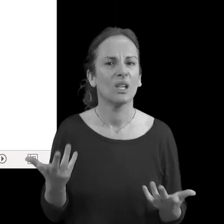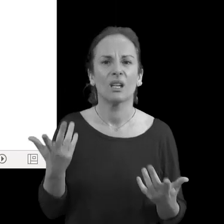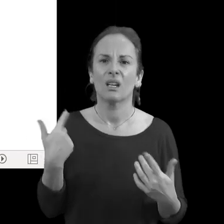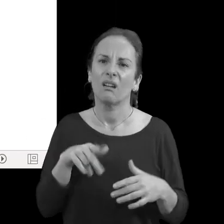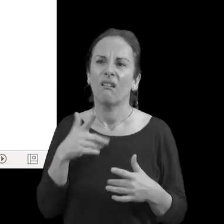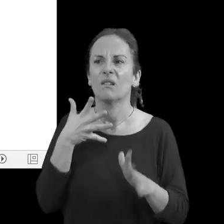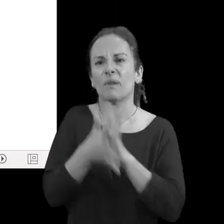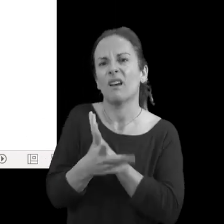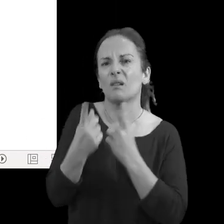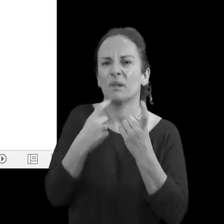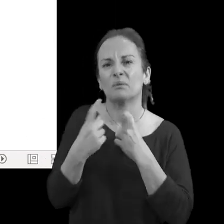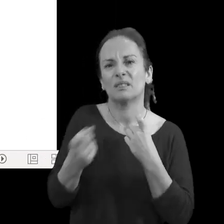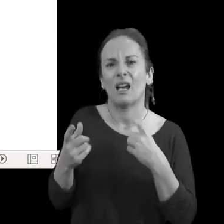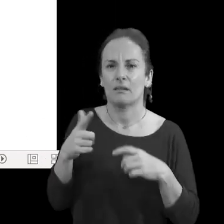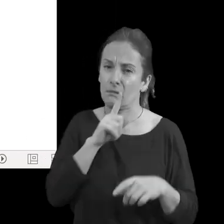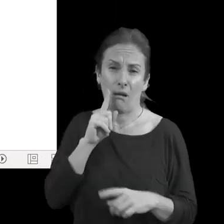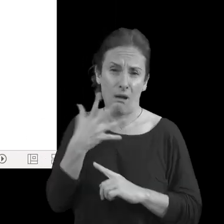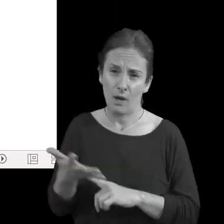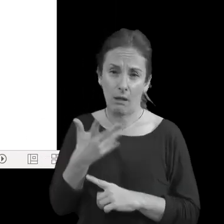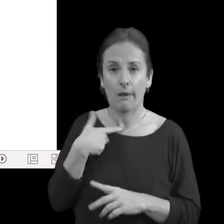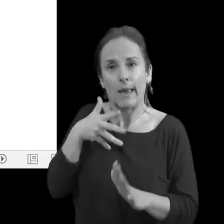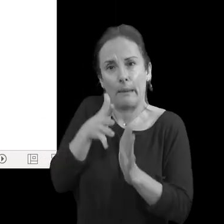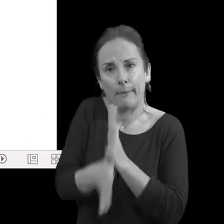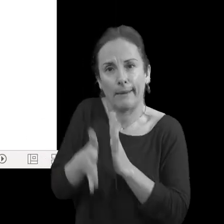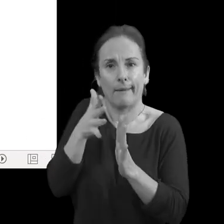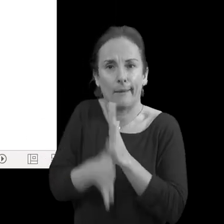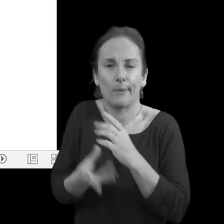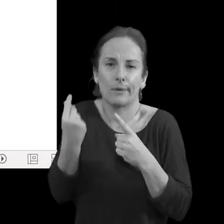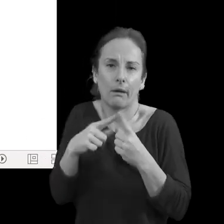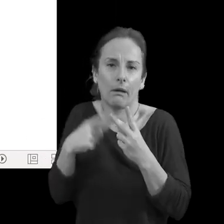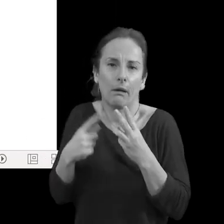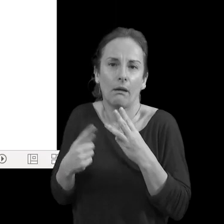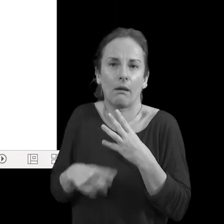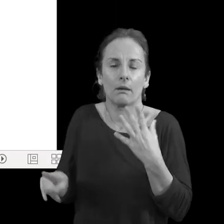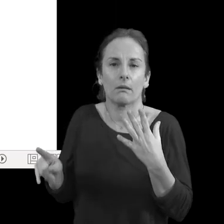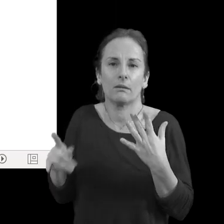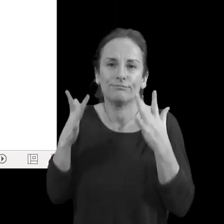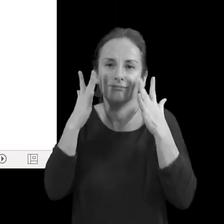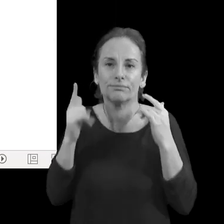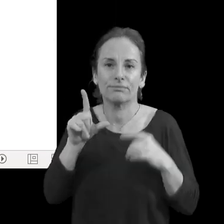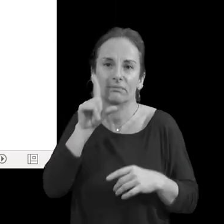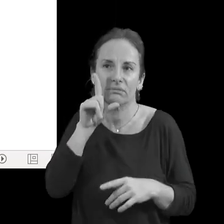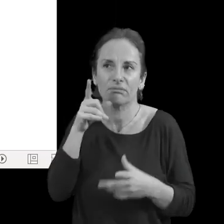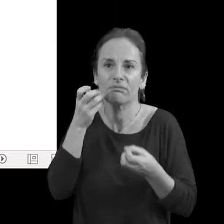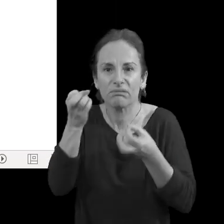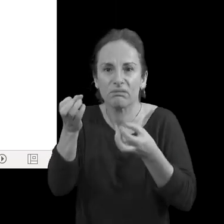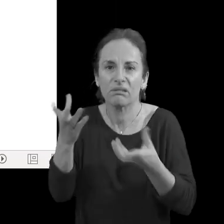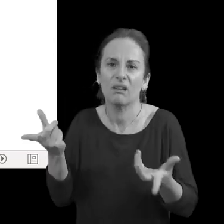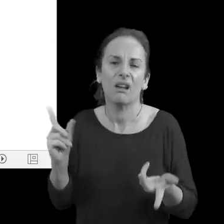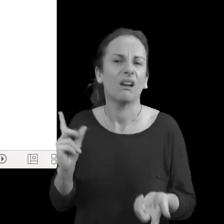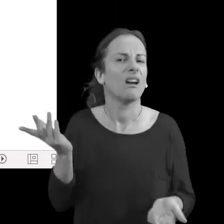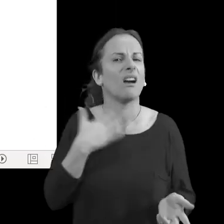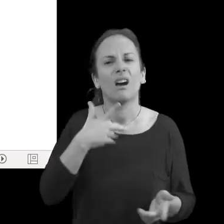o menos sutiles, ¿no? A tener que estar todo el rato explicando un montón de cosas, ¿no? Y al desconocimiento todavía total